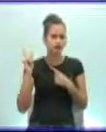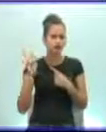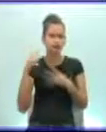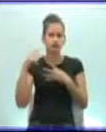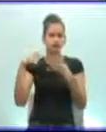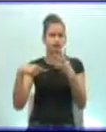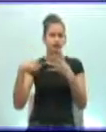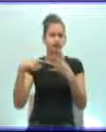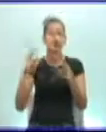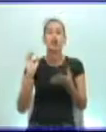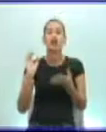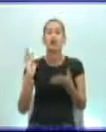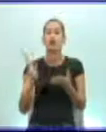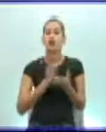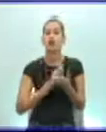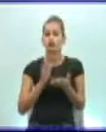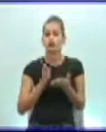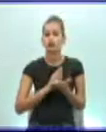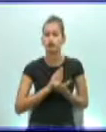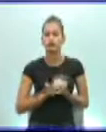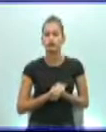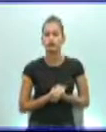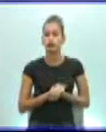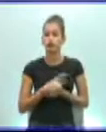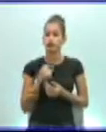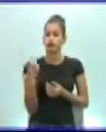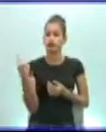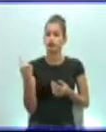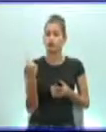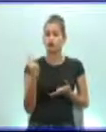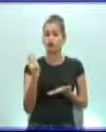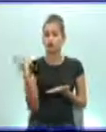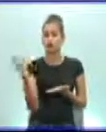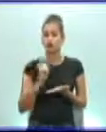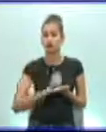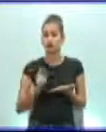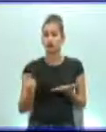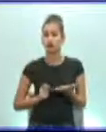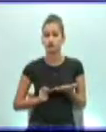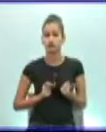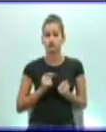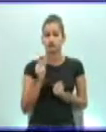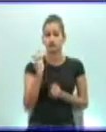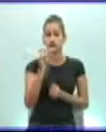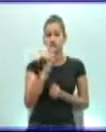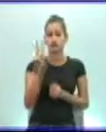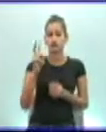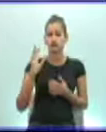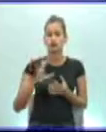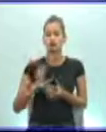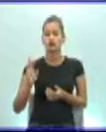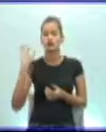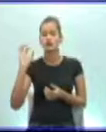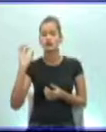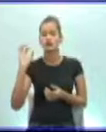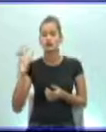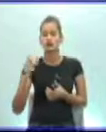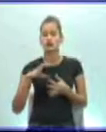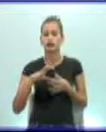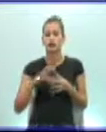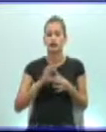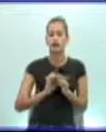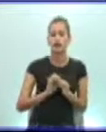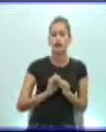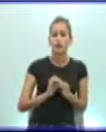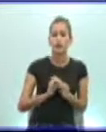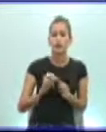libro. Insisto, solo debemos copiar 12º grado, parte 2, capítulo 4, sistematización. Y estos contenidos que les muestro son los